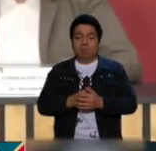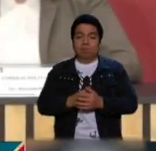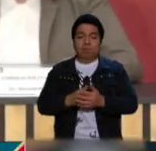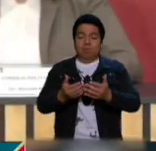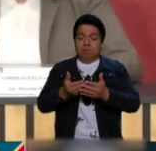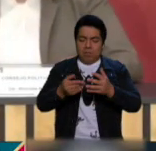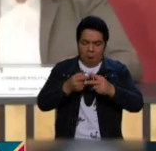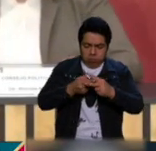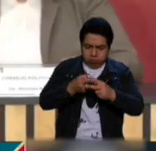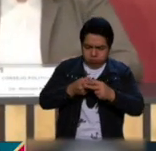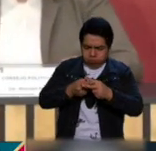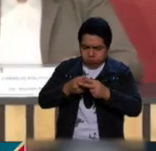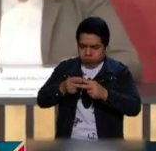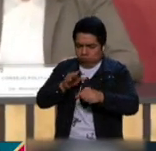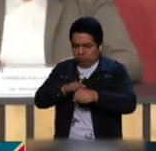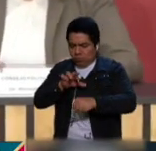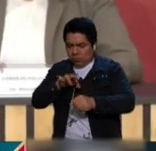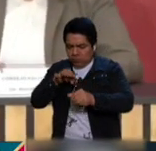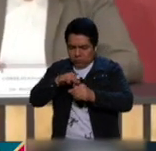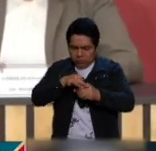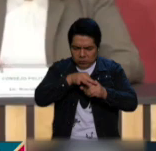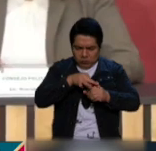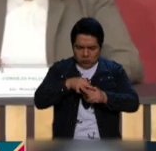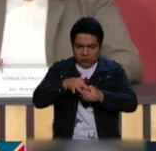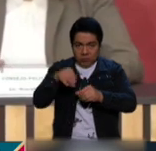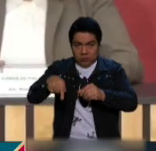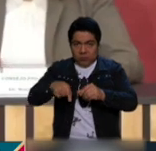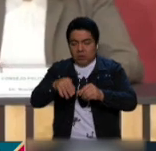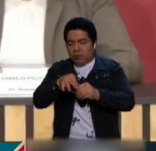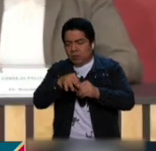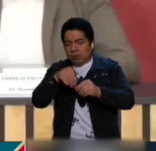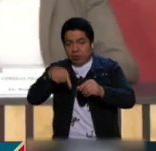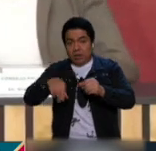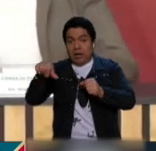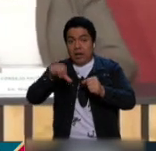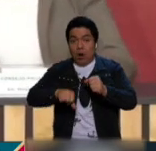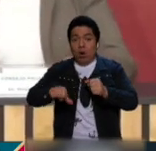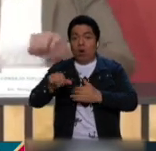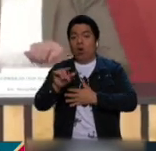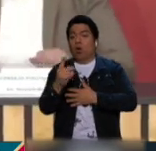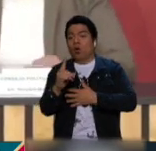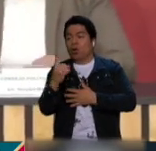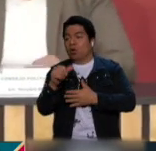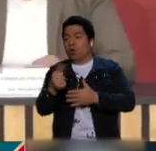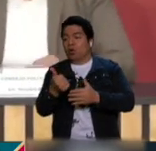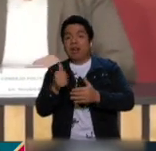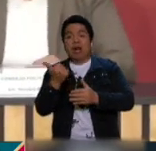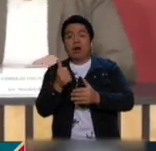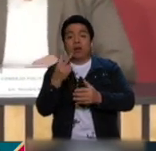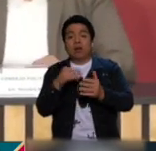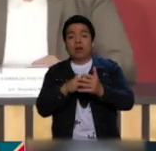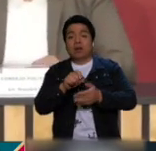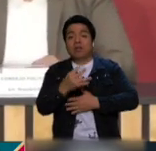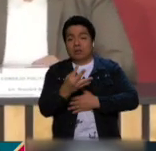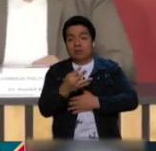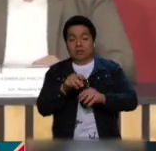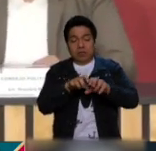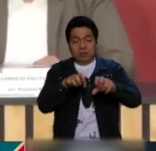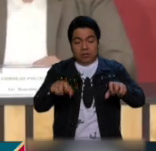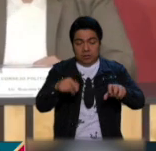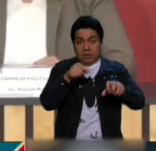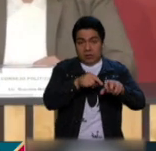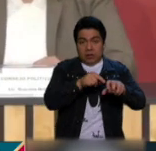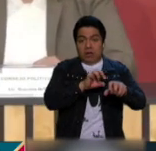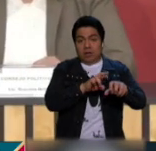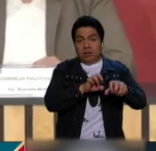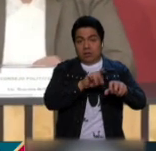La fórmula que obtuvo la mayoría de los votos emitidos en esta jornada electiva interna de hoy, domingo 11 de agosto del 2024, es la integrada por los